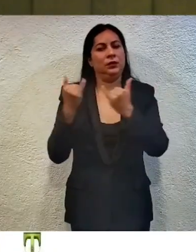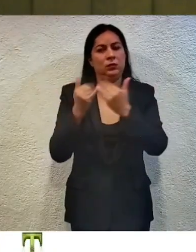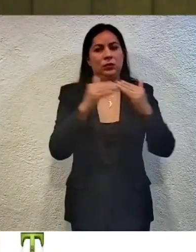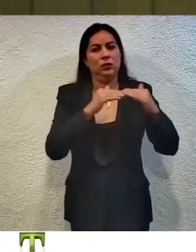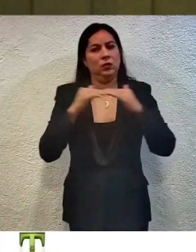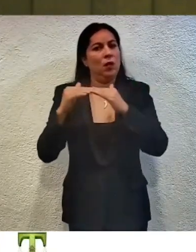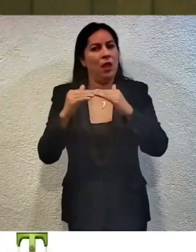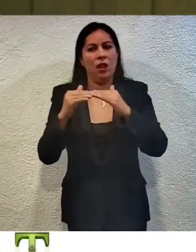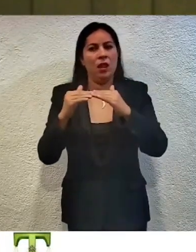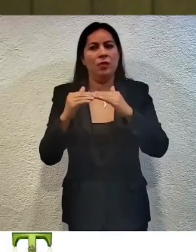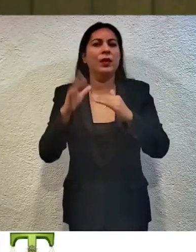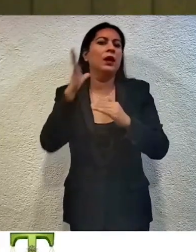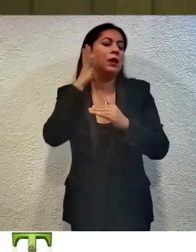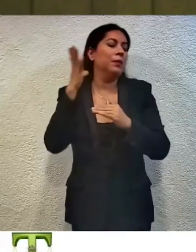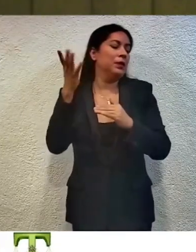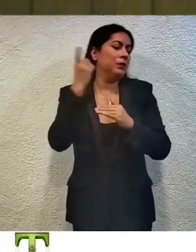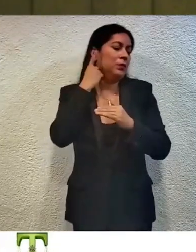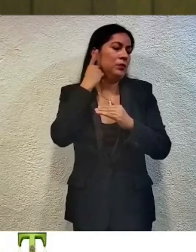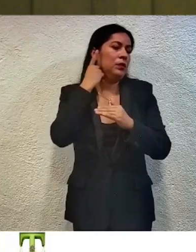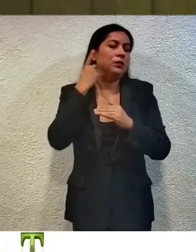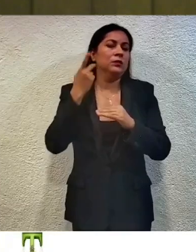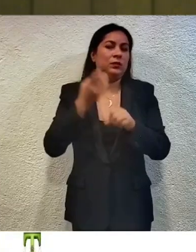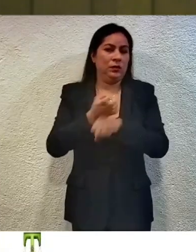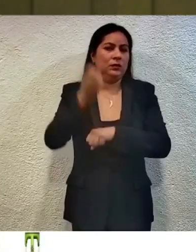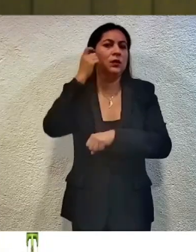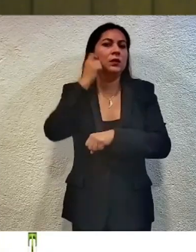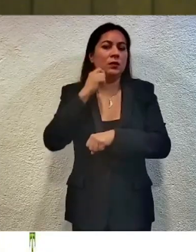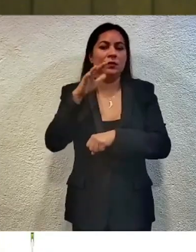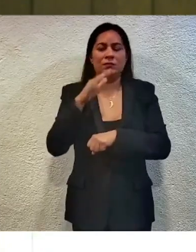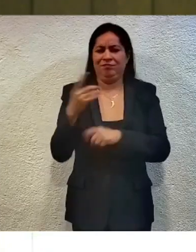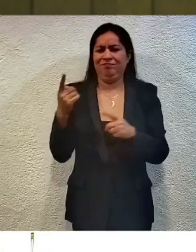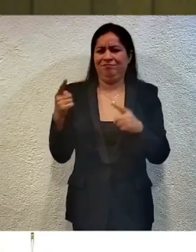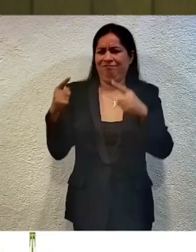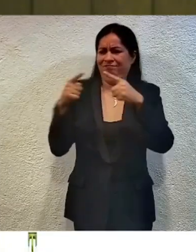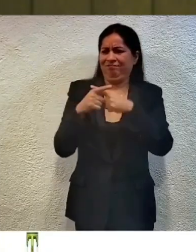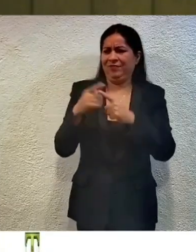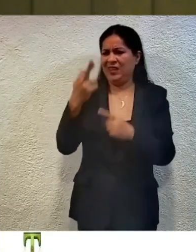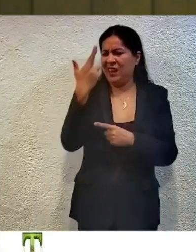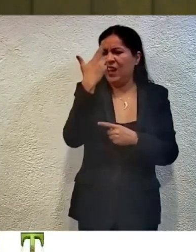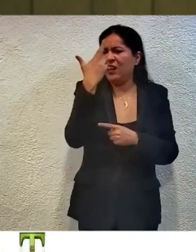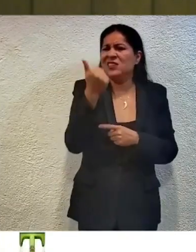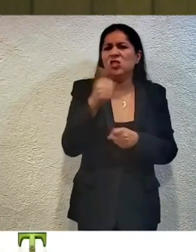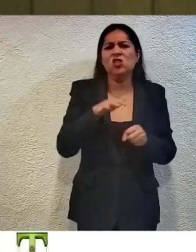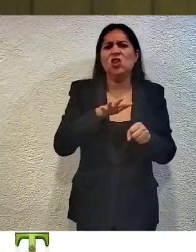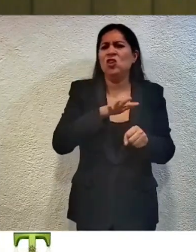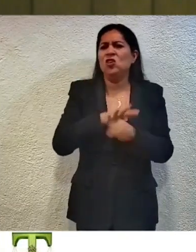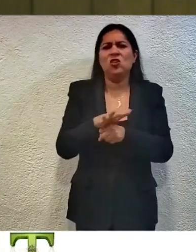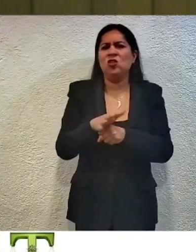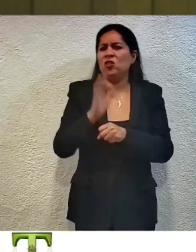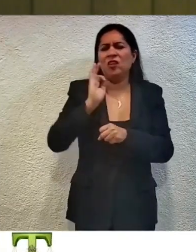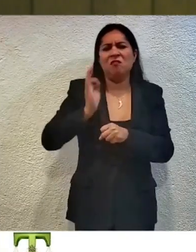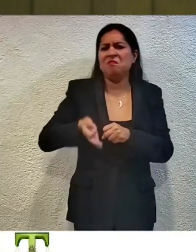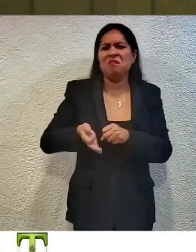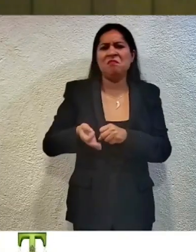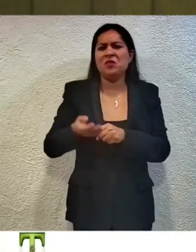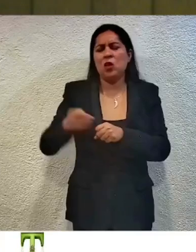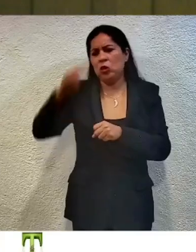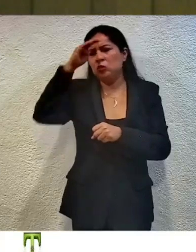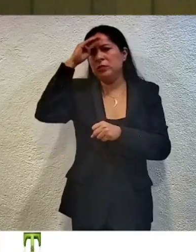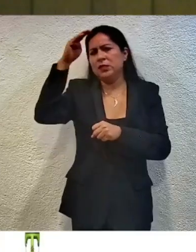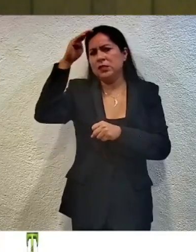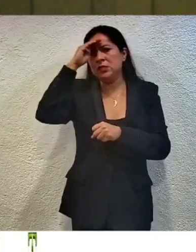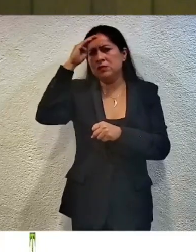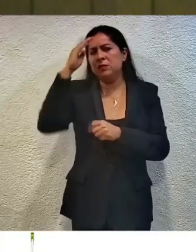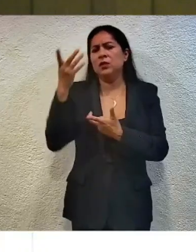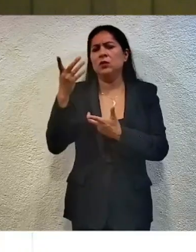proporcional del Congreso del Estado de Guerrero, difiero con las razones o consideraciones